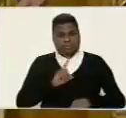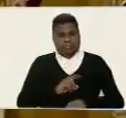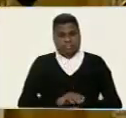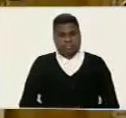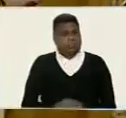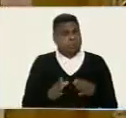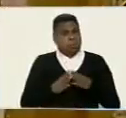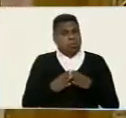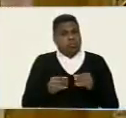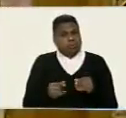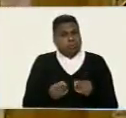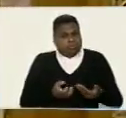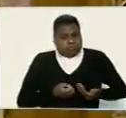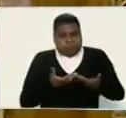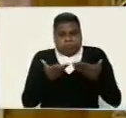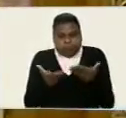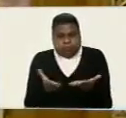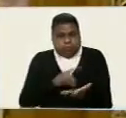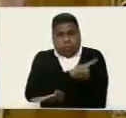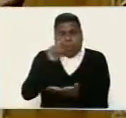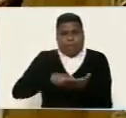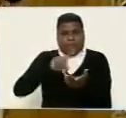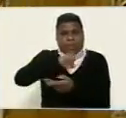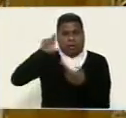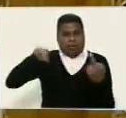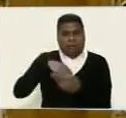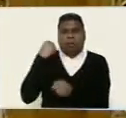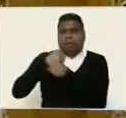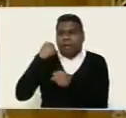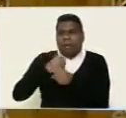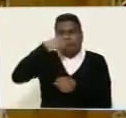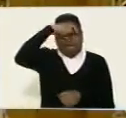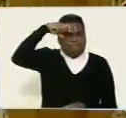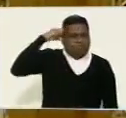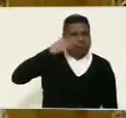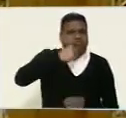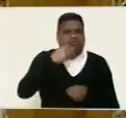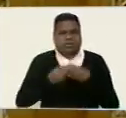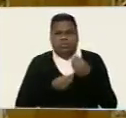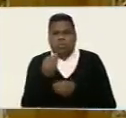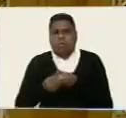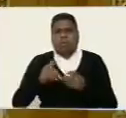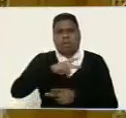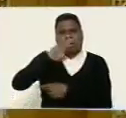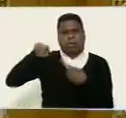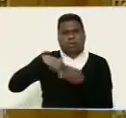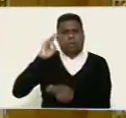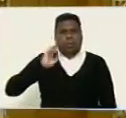todo indica que está dedicada a esto, a las labores que nos dé la revolución bolivariana.